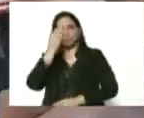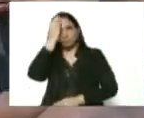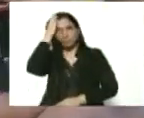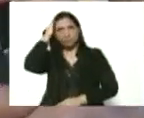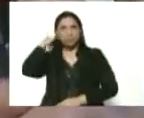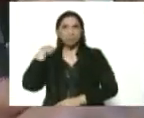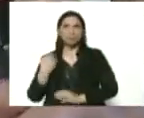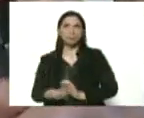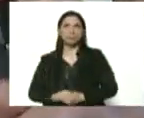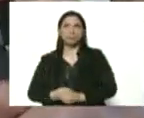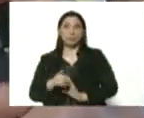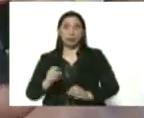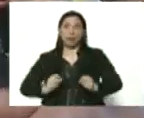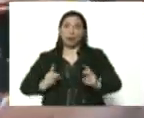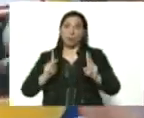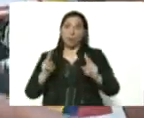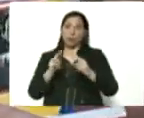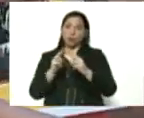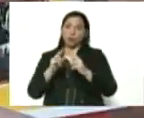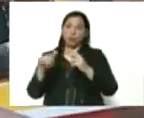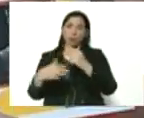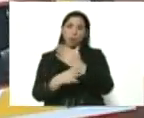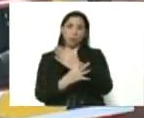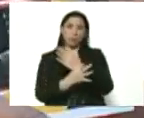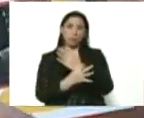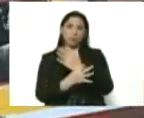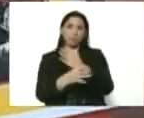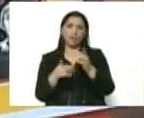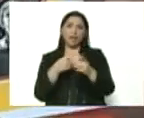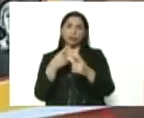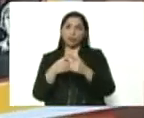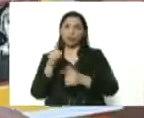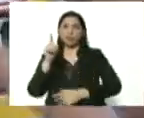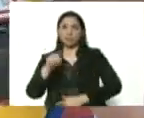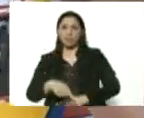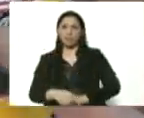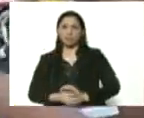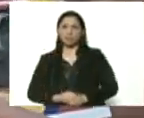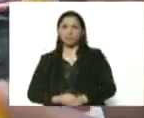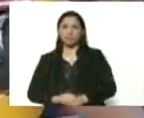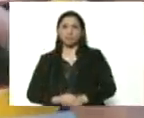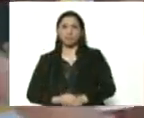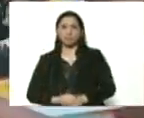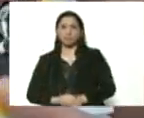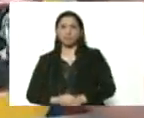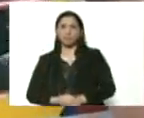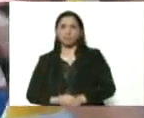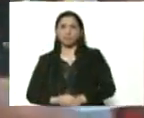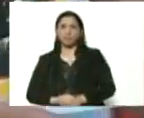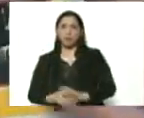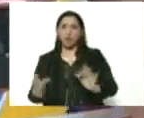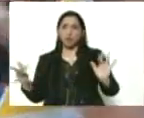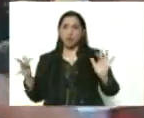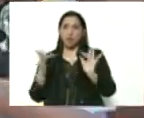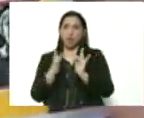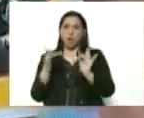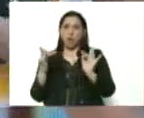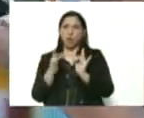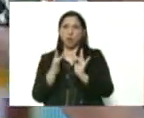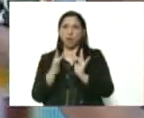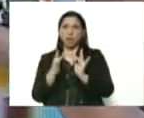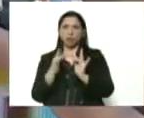en esa oportunidad conoce a Juan Guaidó, y también Lester Toledo pone en contacto a